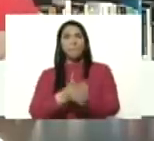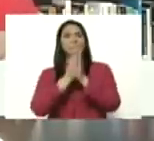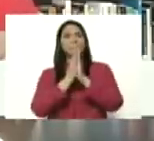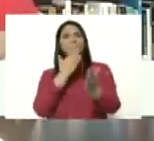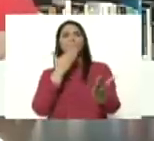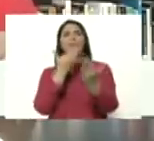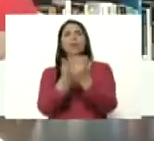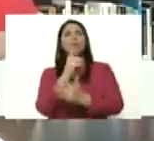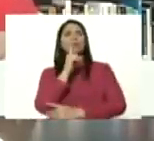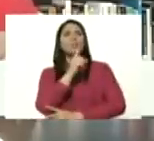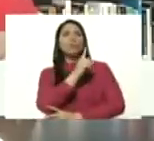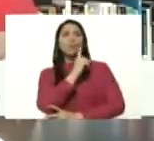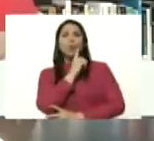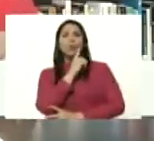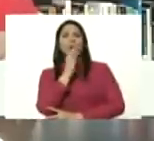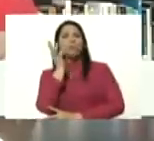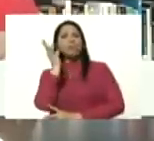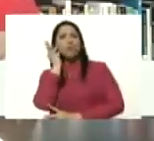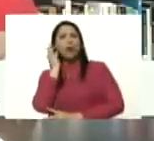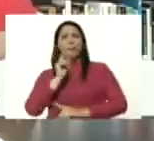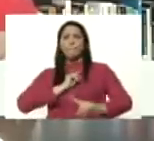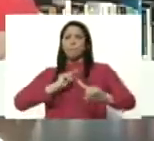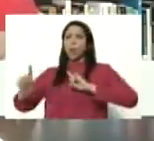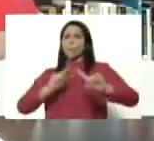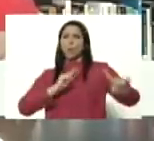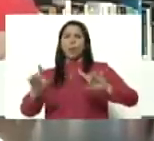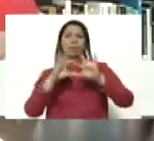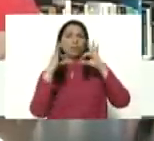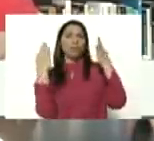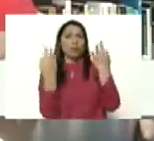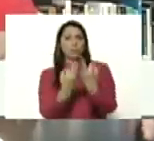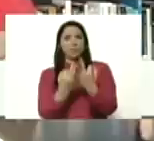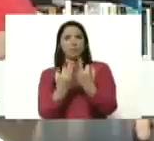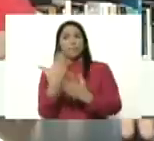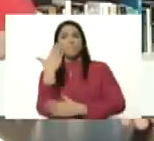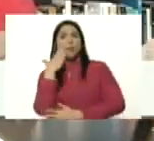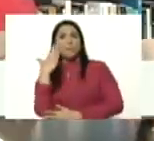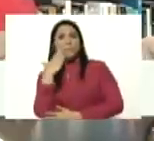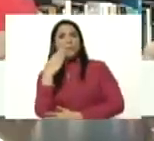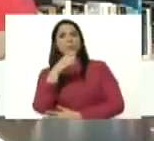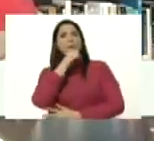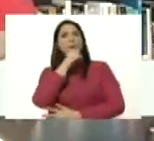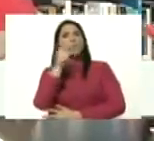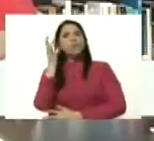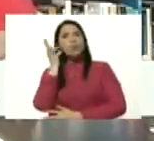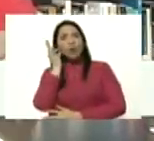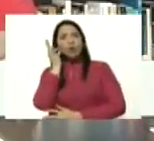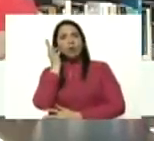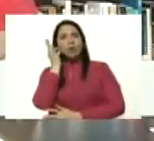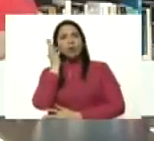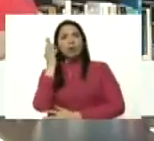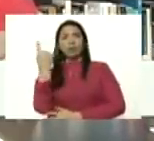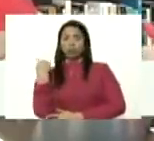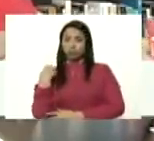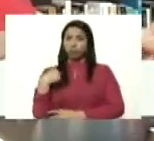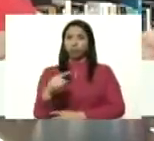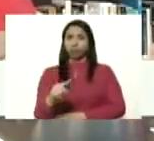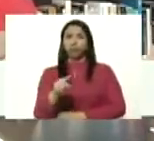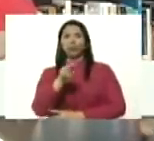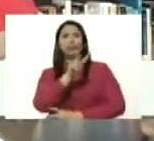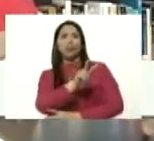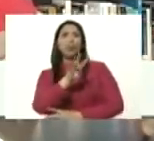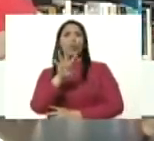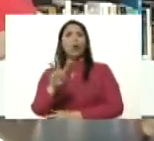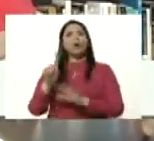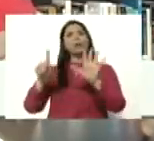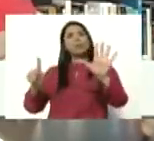nombre de la mujer que dirige la familia, de la madre, de la abuela, que tiene